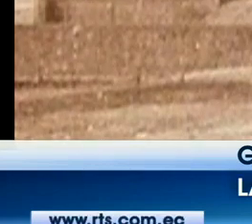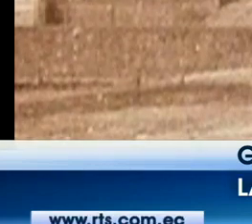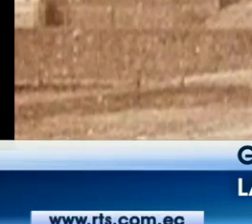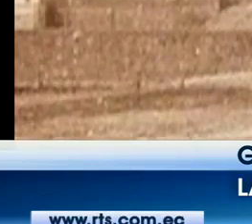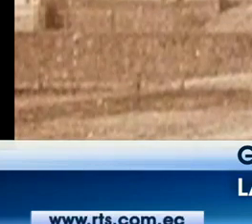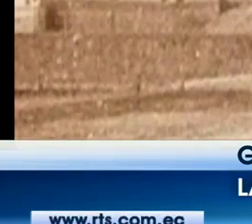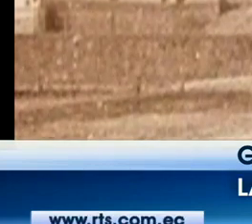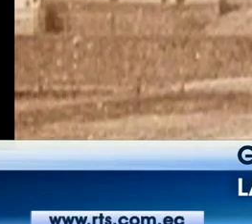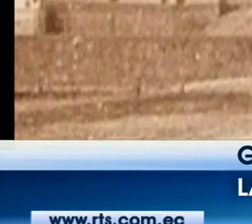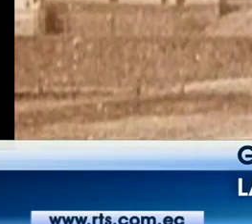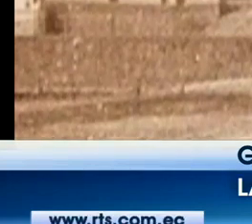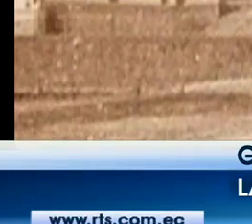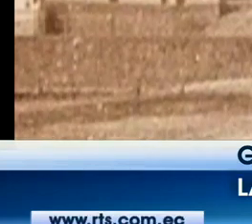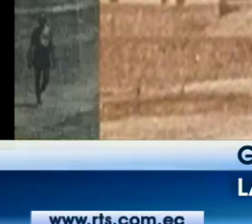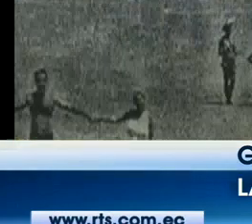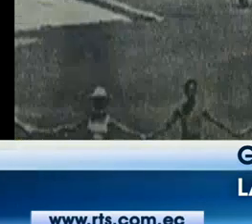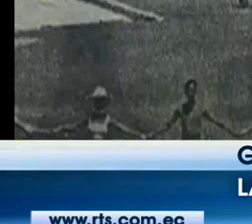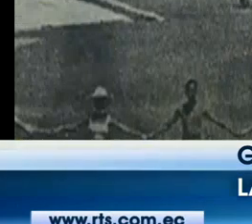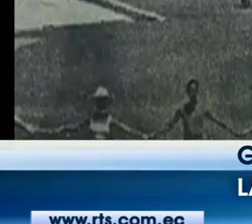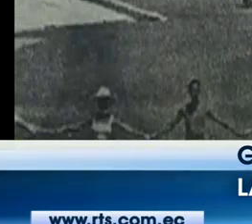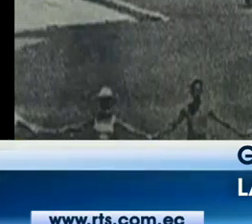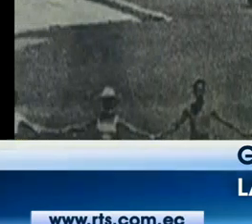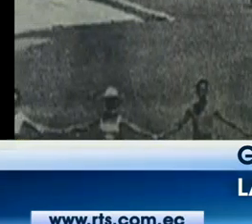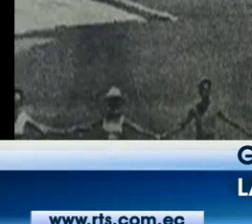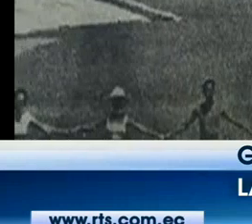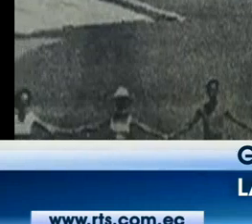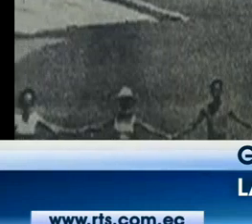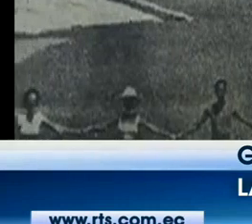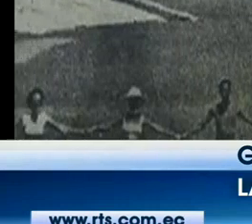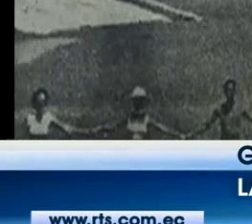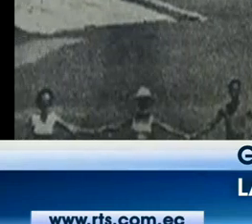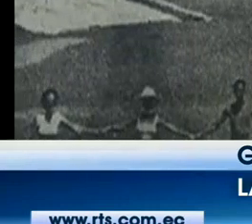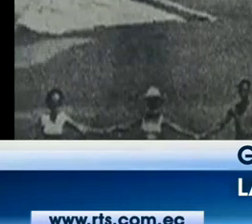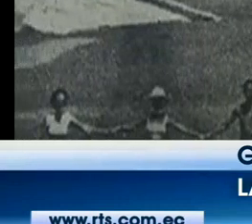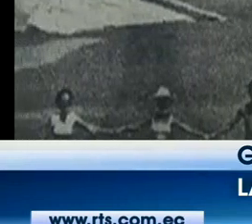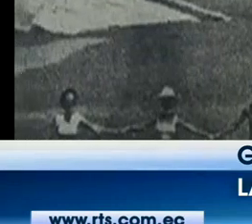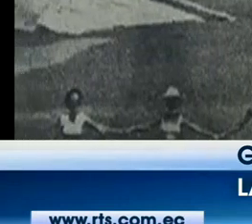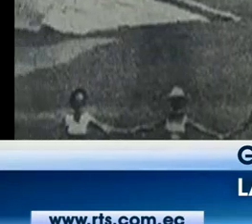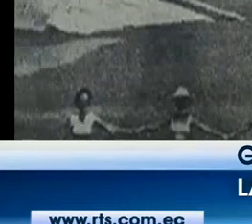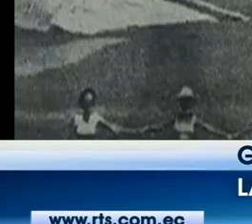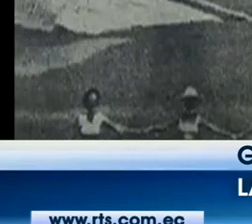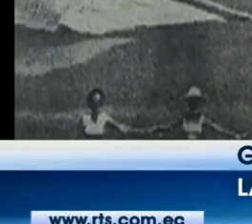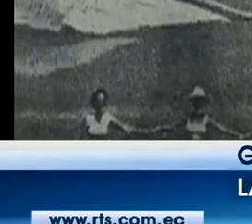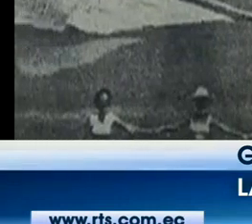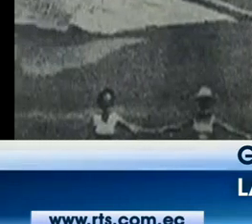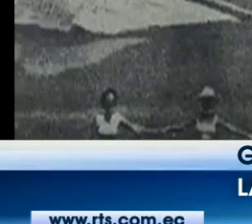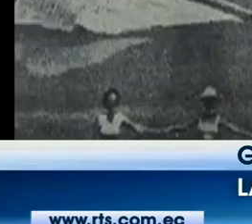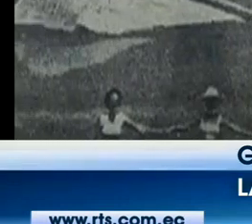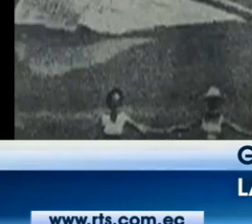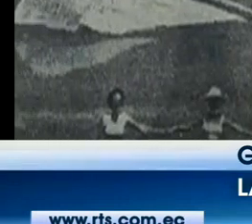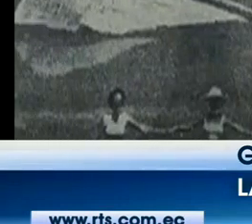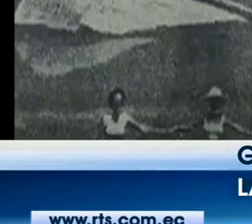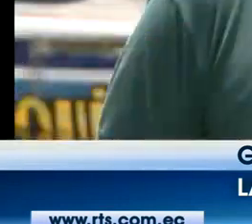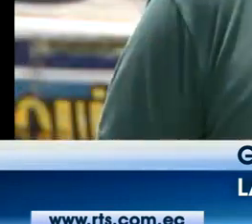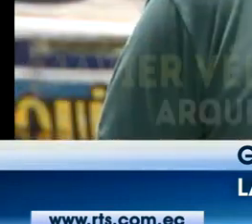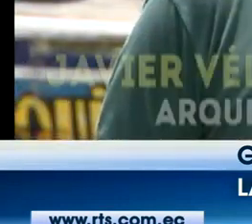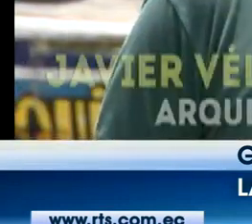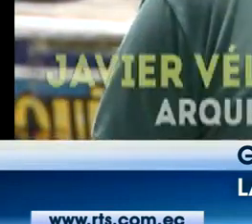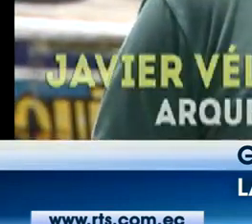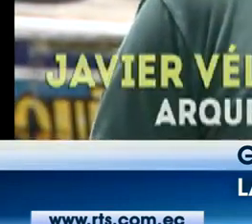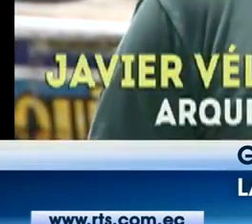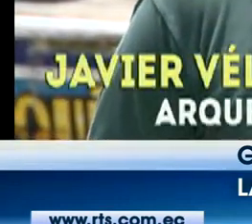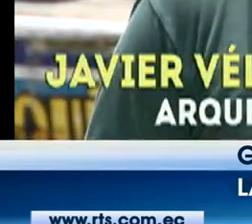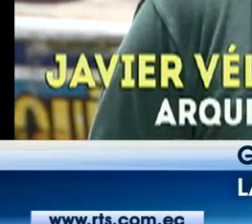con cierto poder político de Guayaquil impulsó el proyecto de convertir a Playas en un balneario. Estamos en